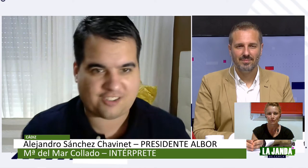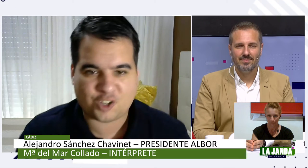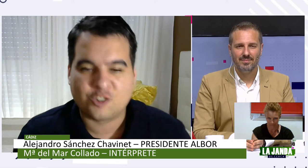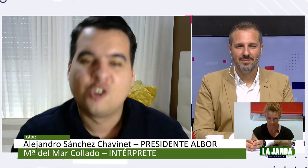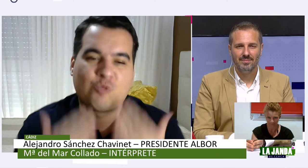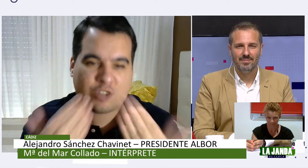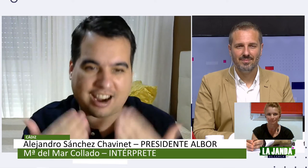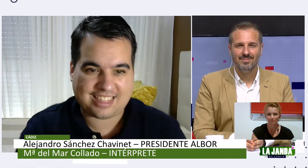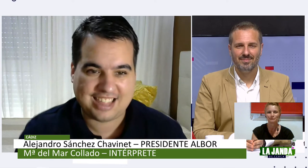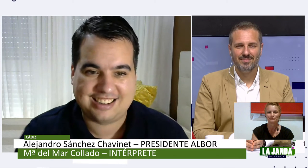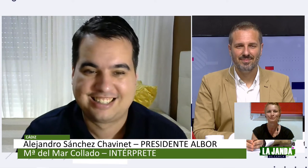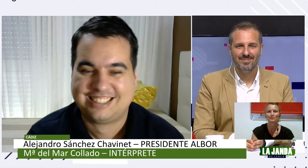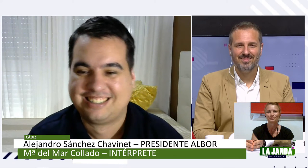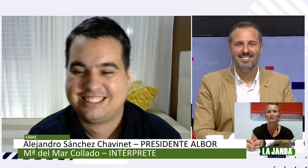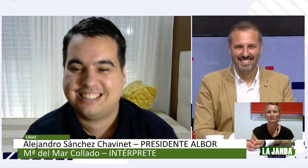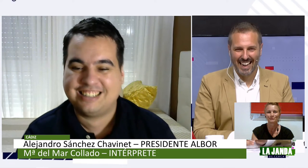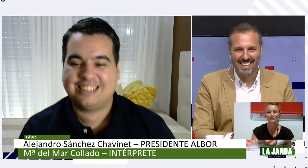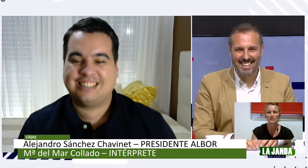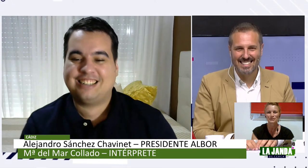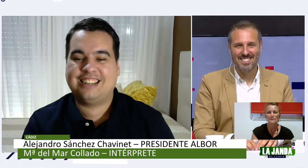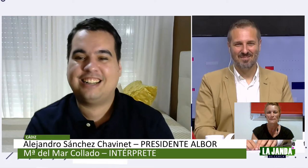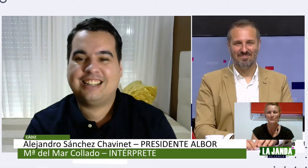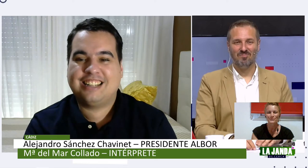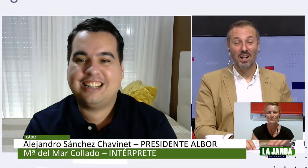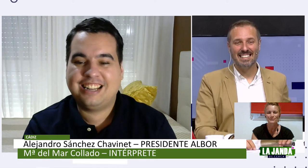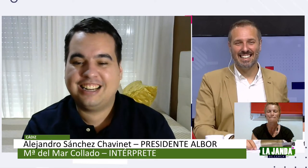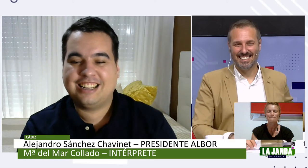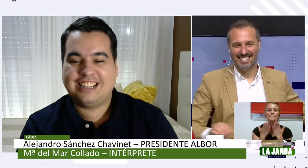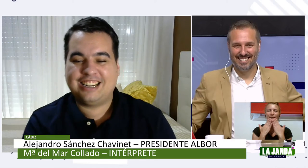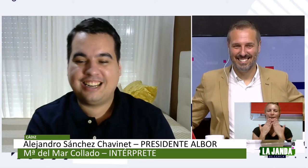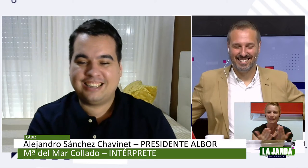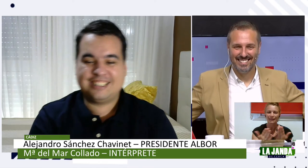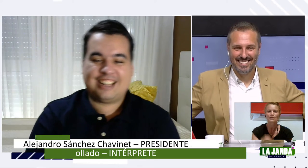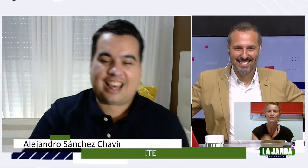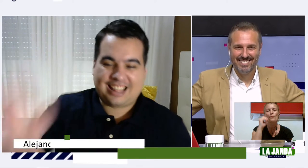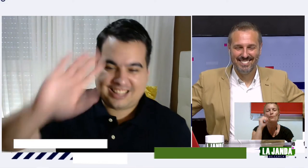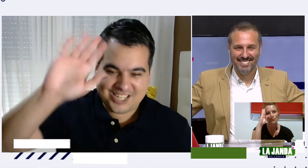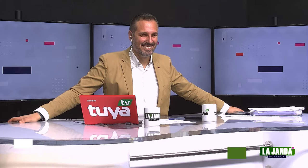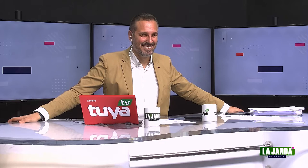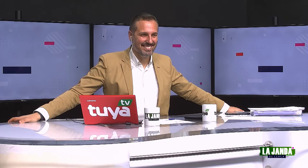asociación. Muchas gracias. Gracias. Buenas tardes.